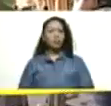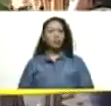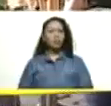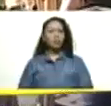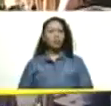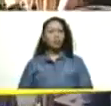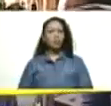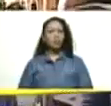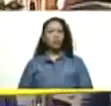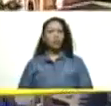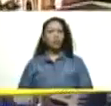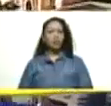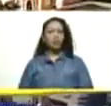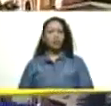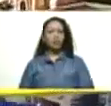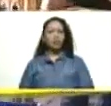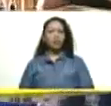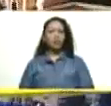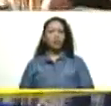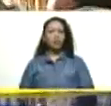¿Esto se come?